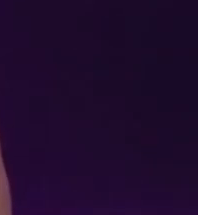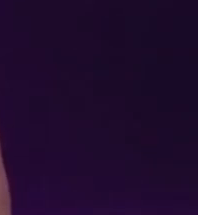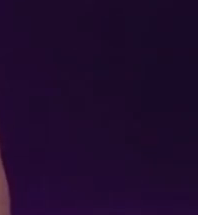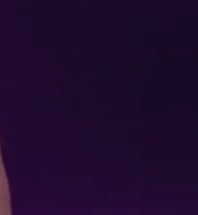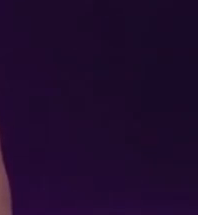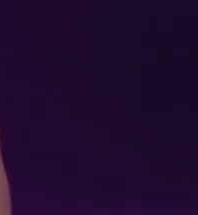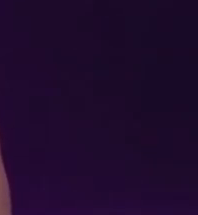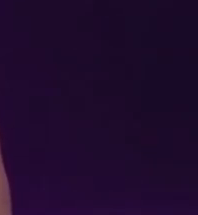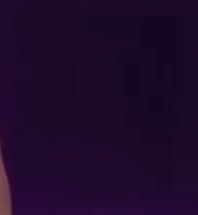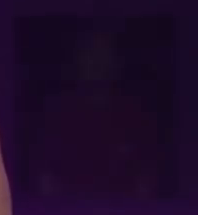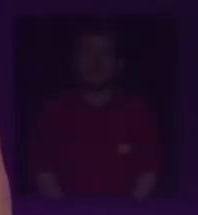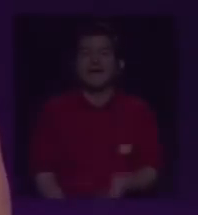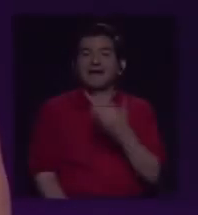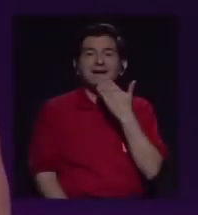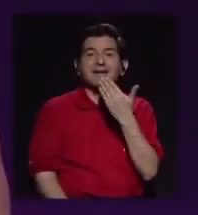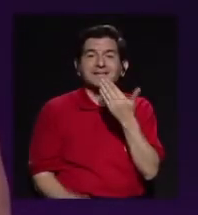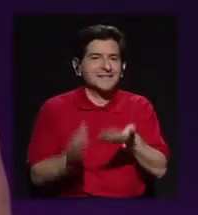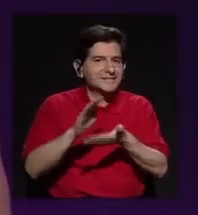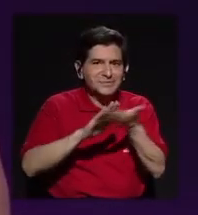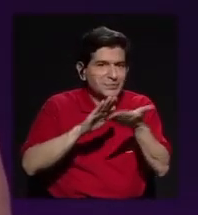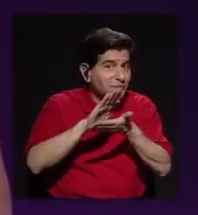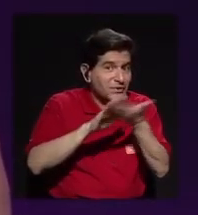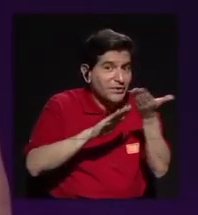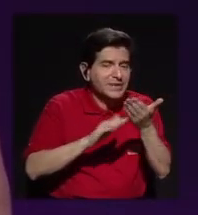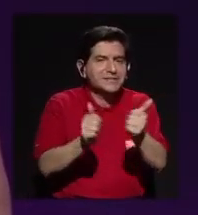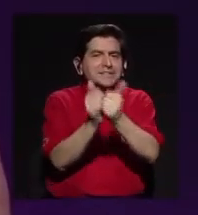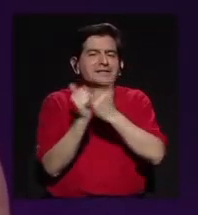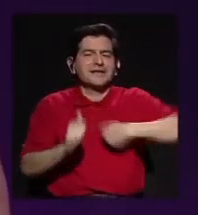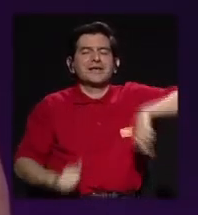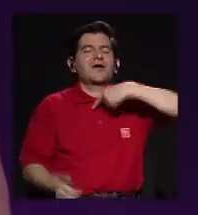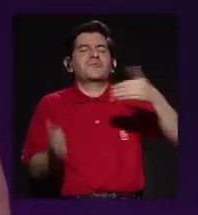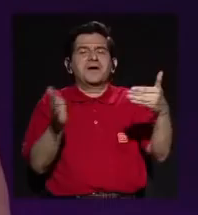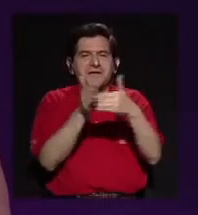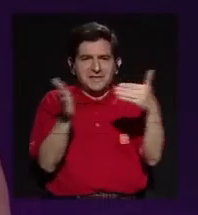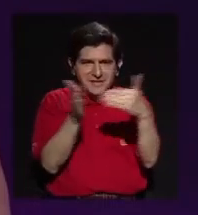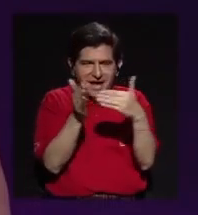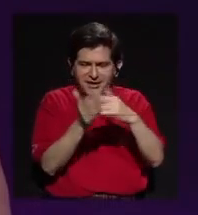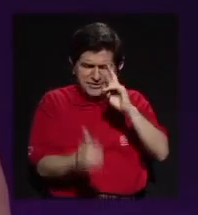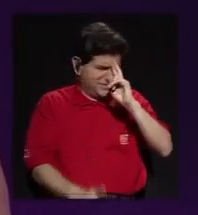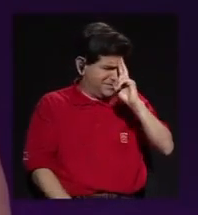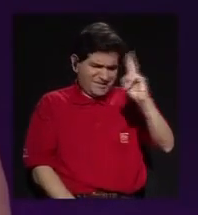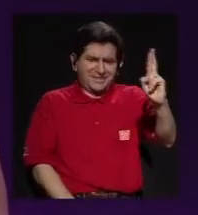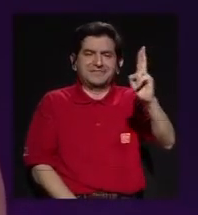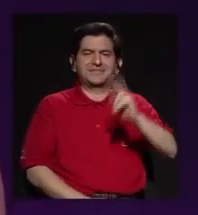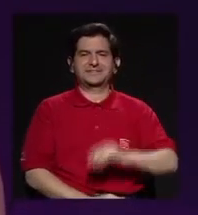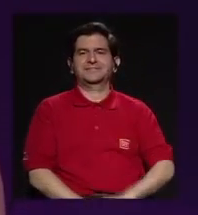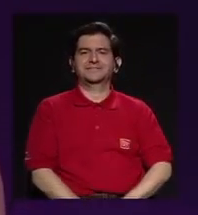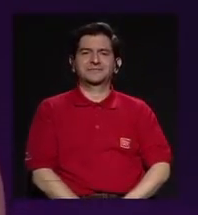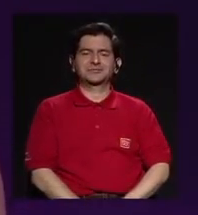Gracias por no haberse movido de allí, por acompañarnos nuevamente con Irreverencias.